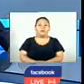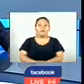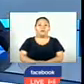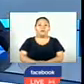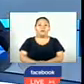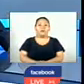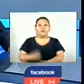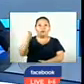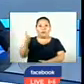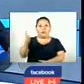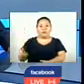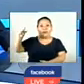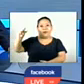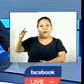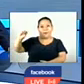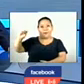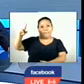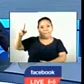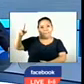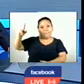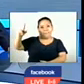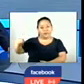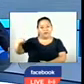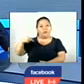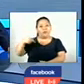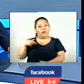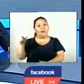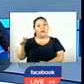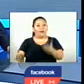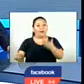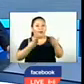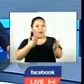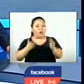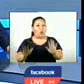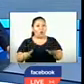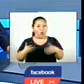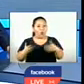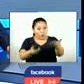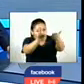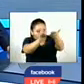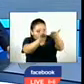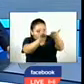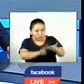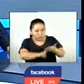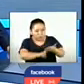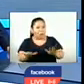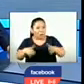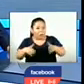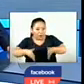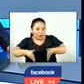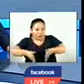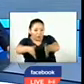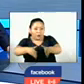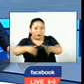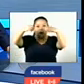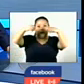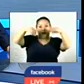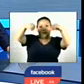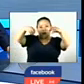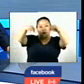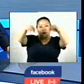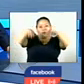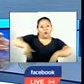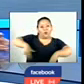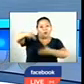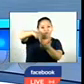Y el ministro de obras públicas Romeo Rodríguez Herrera también dio detalles sobre el proceso de adjudicación para la iluminación del bypass camino a Surf